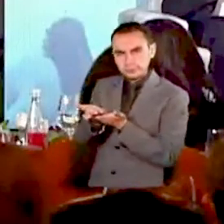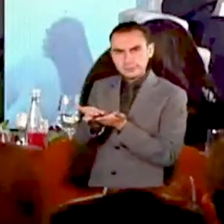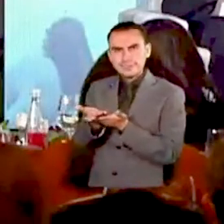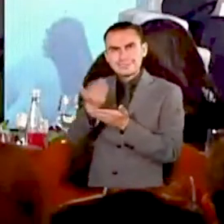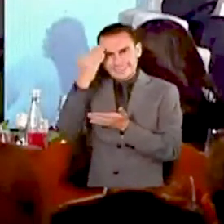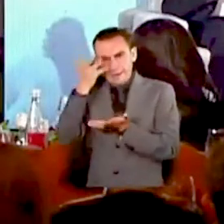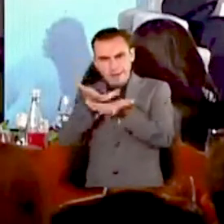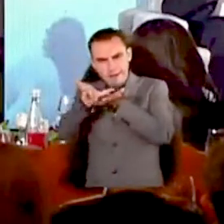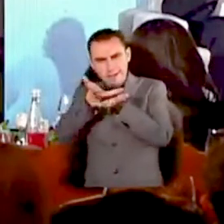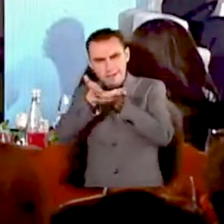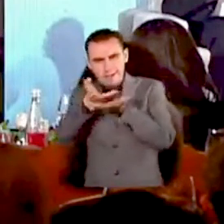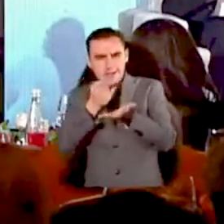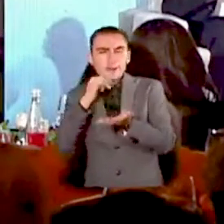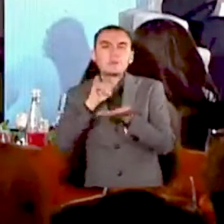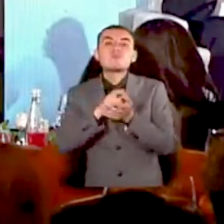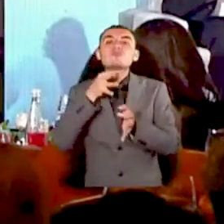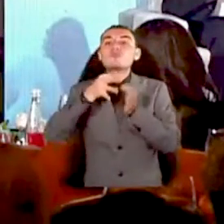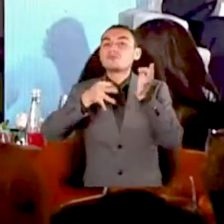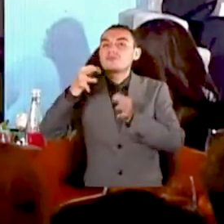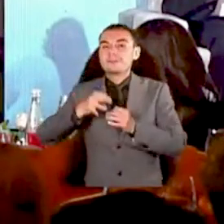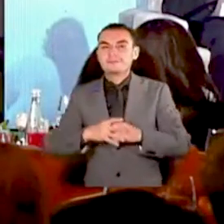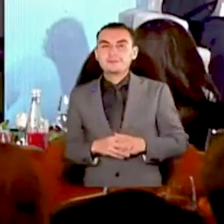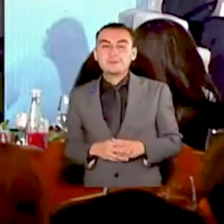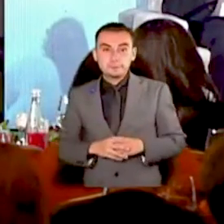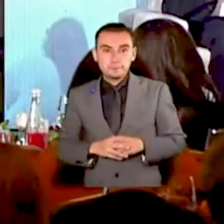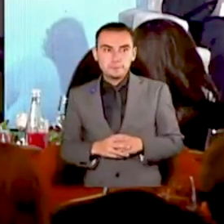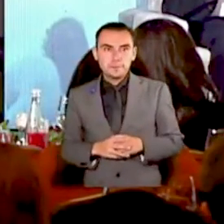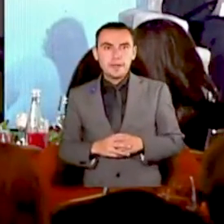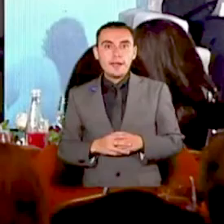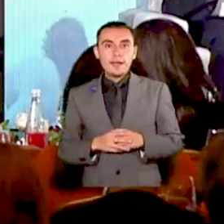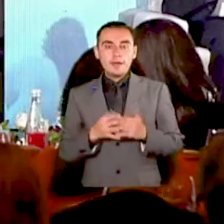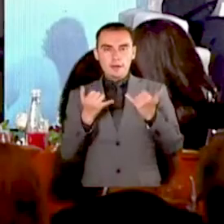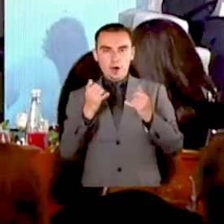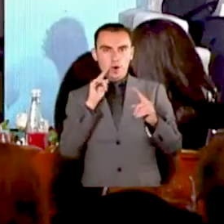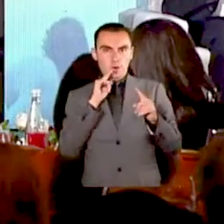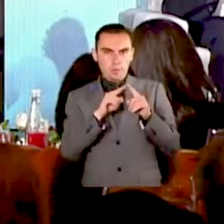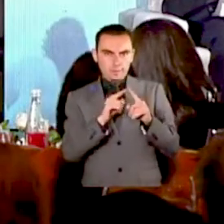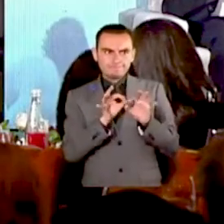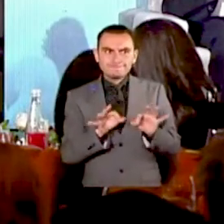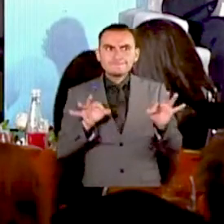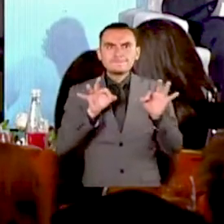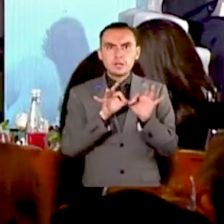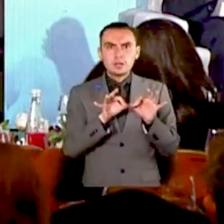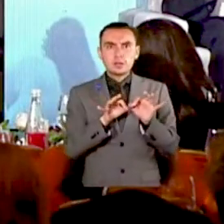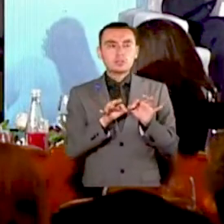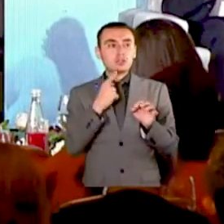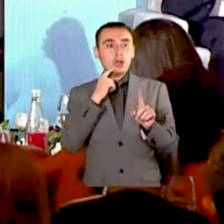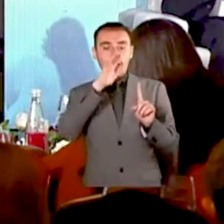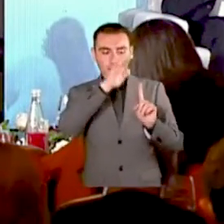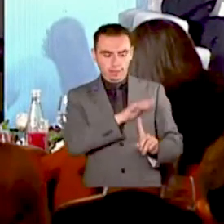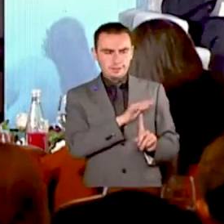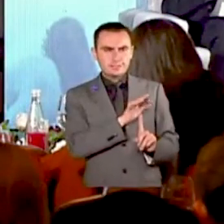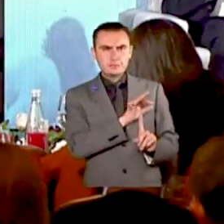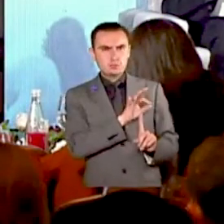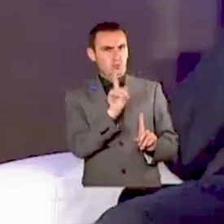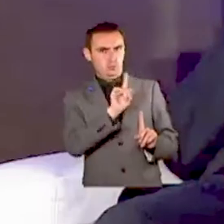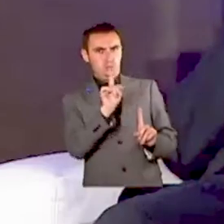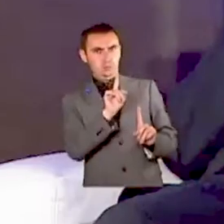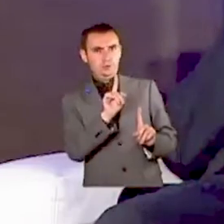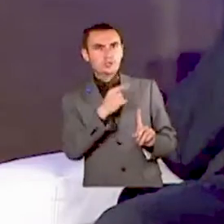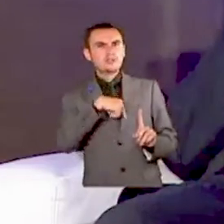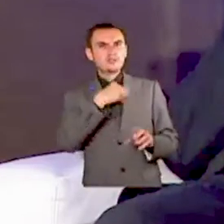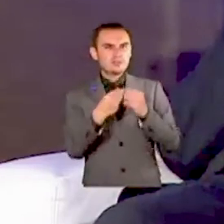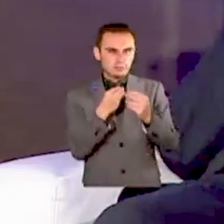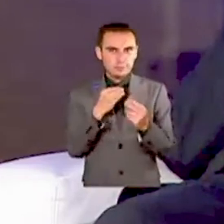tipo de justicia. Como lo vital es precisamente que no haya impunidad, nuestro trabajo entonces se